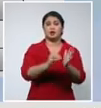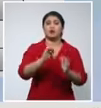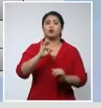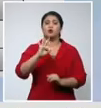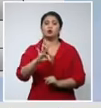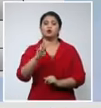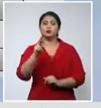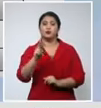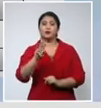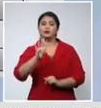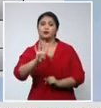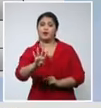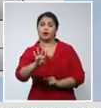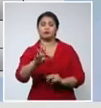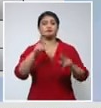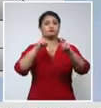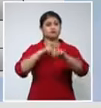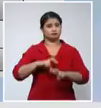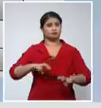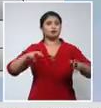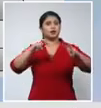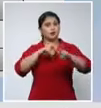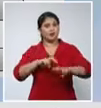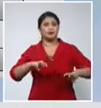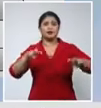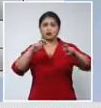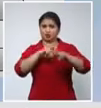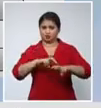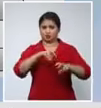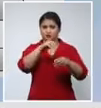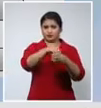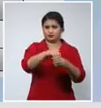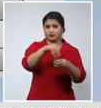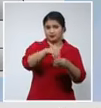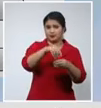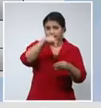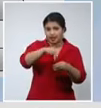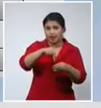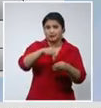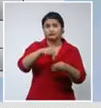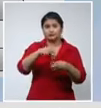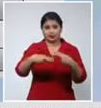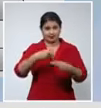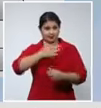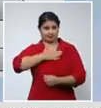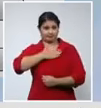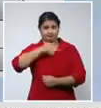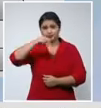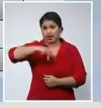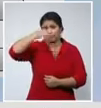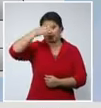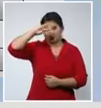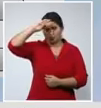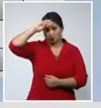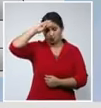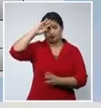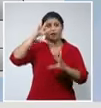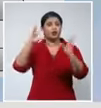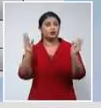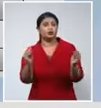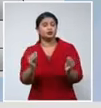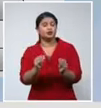2.670.824 pruebas para el diagnóstico de la COVID-19 realizadas en Cuba. Y se han diagnosticado un